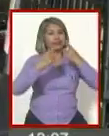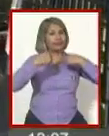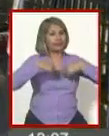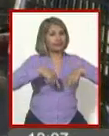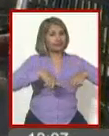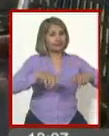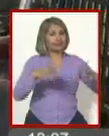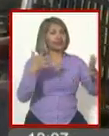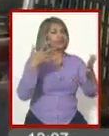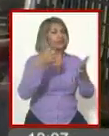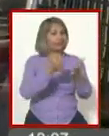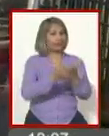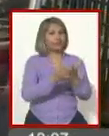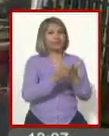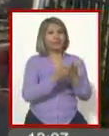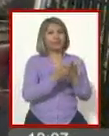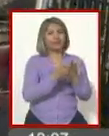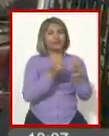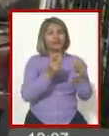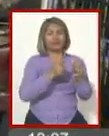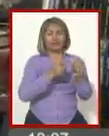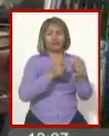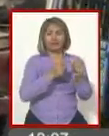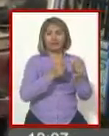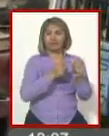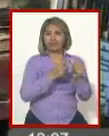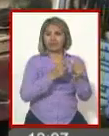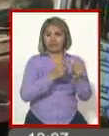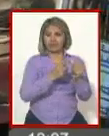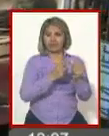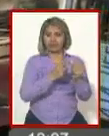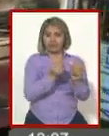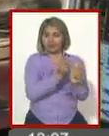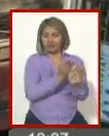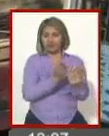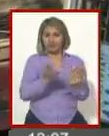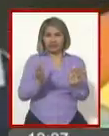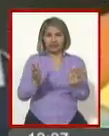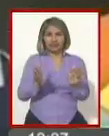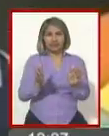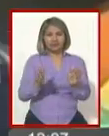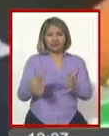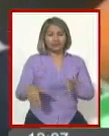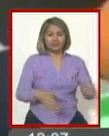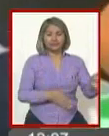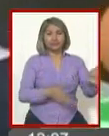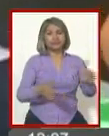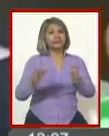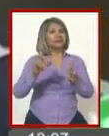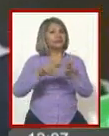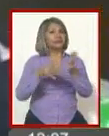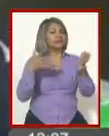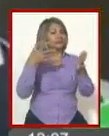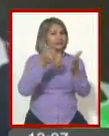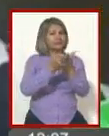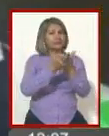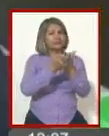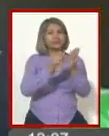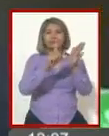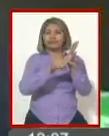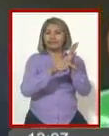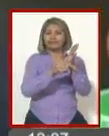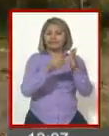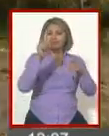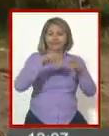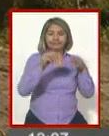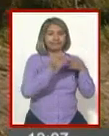sentido impacta en primera instancia contra el pretil divisorio de la vía. Una vez que impacta, seguramente